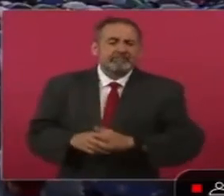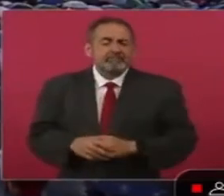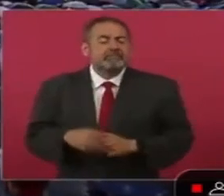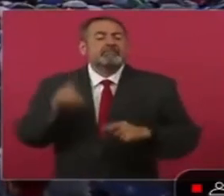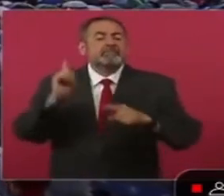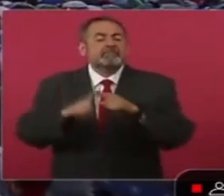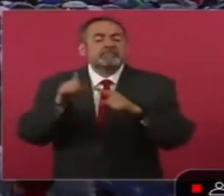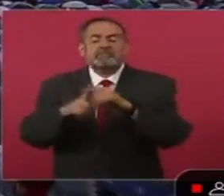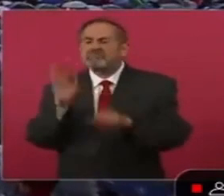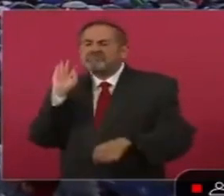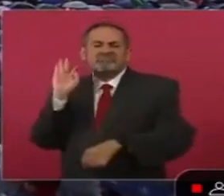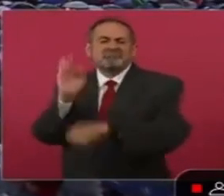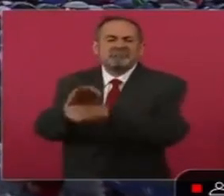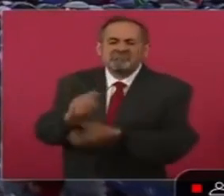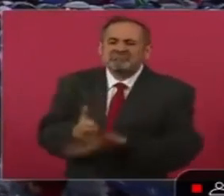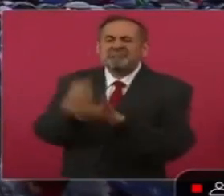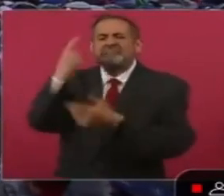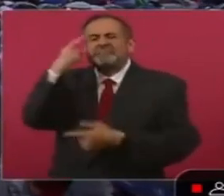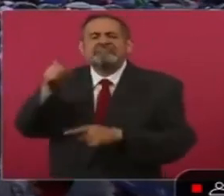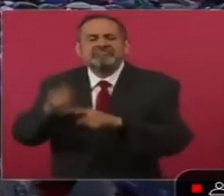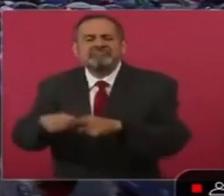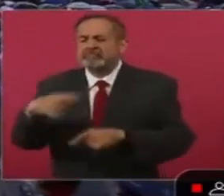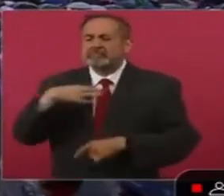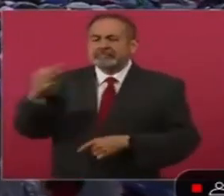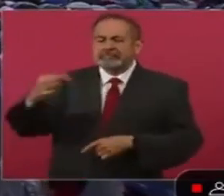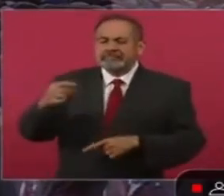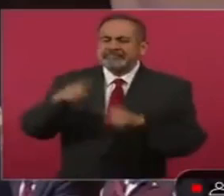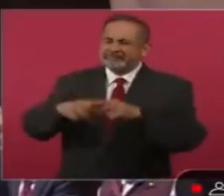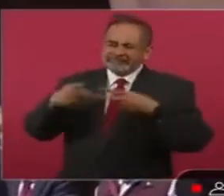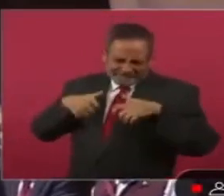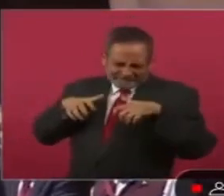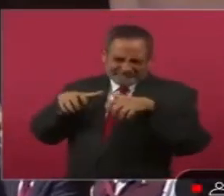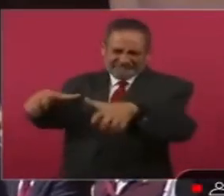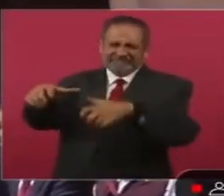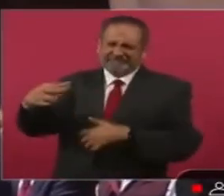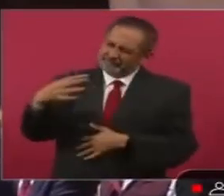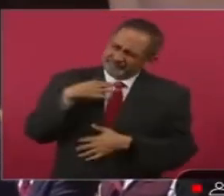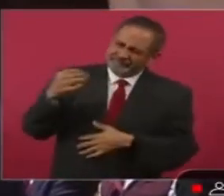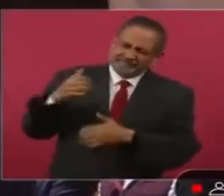¿Por quién estamos aquí? ¡Por el pueblo!